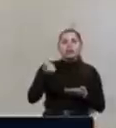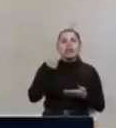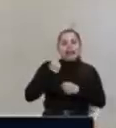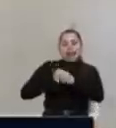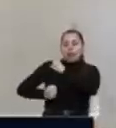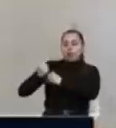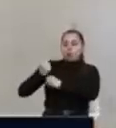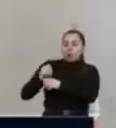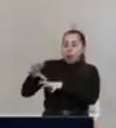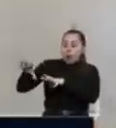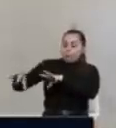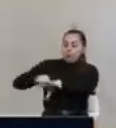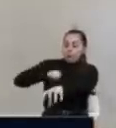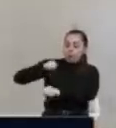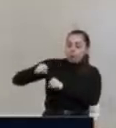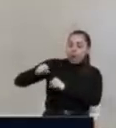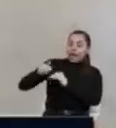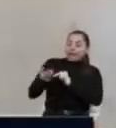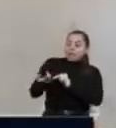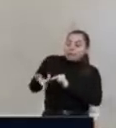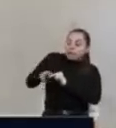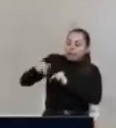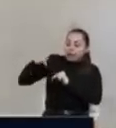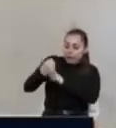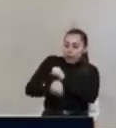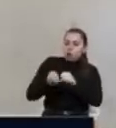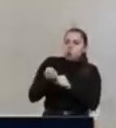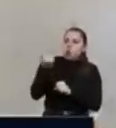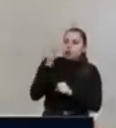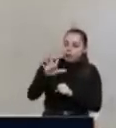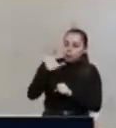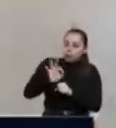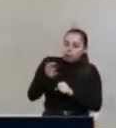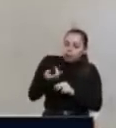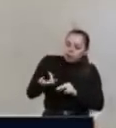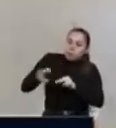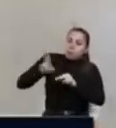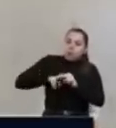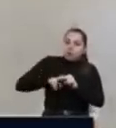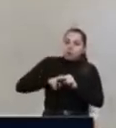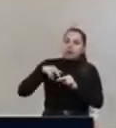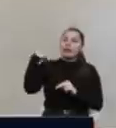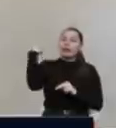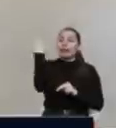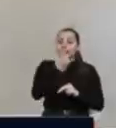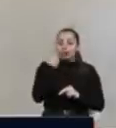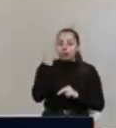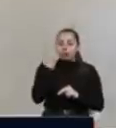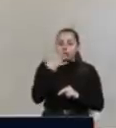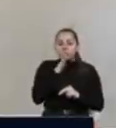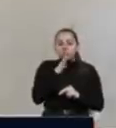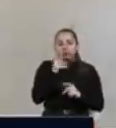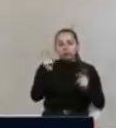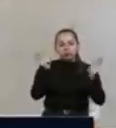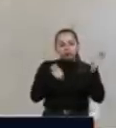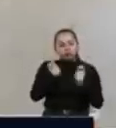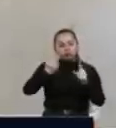año pasado. Generalmente, cuando se calculan